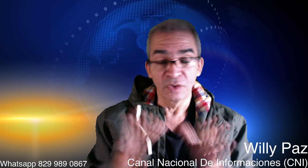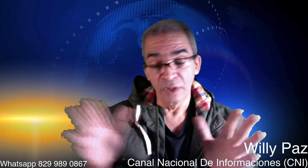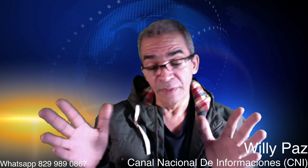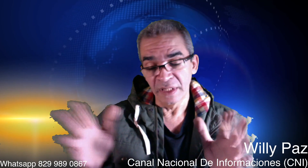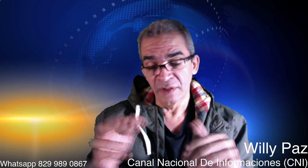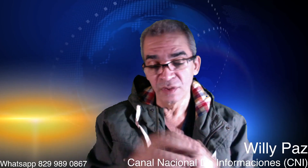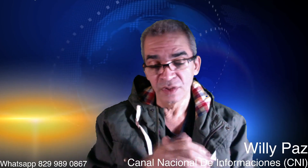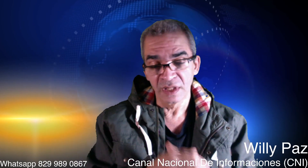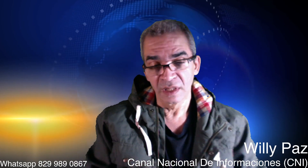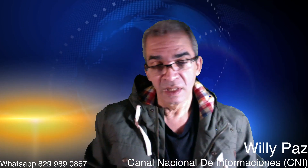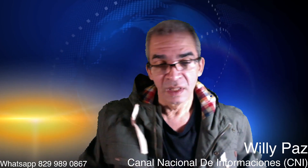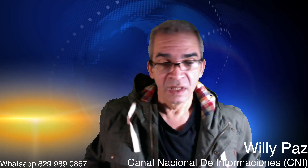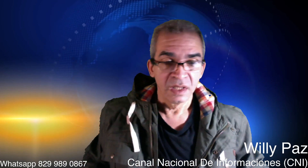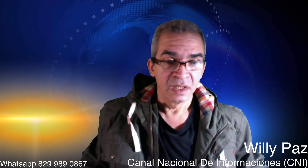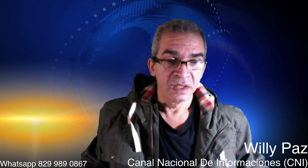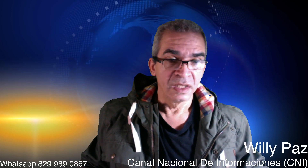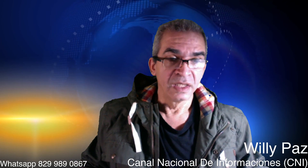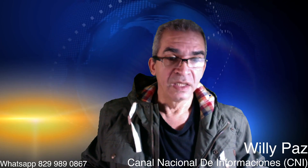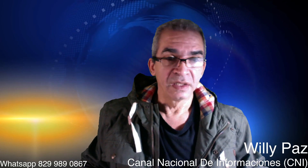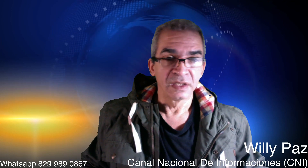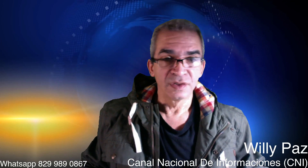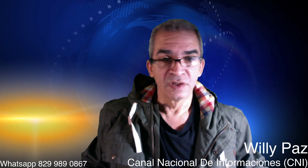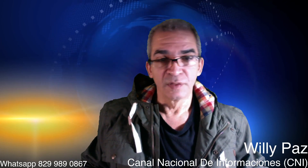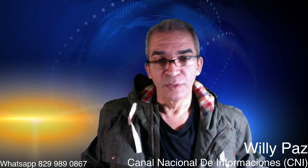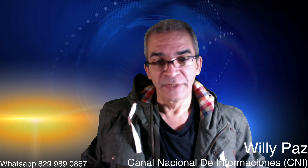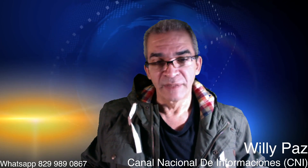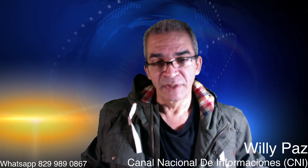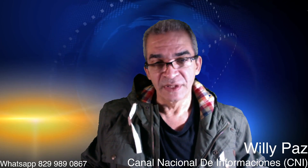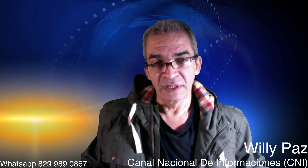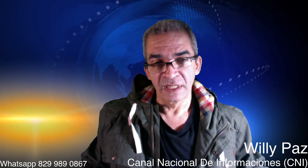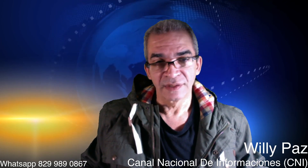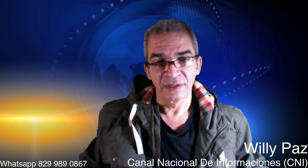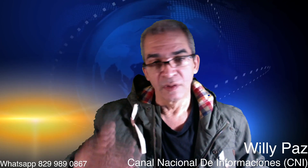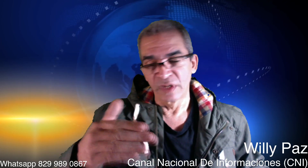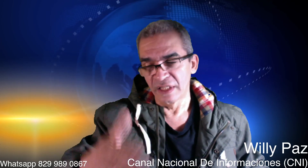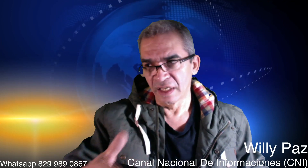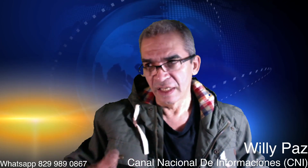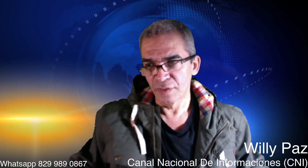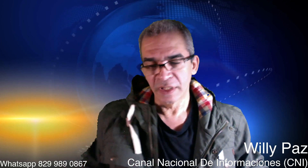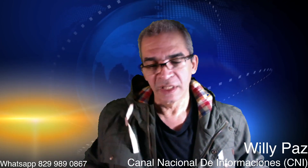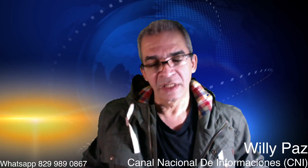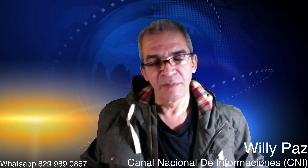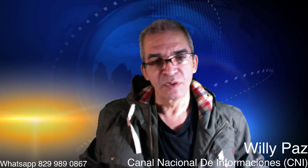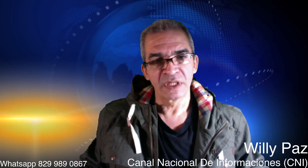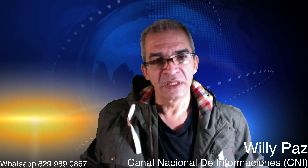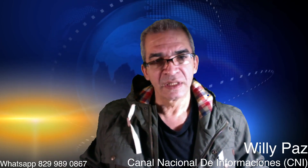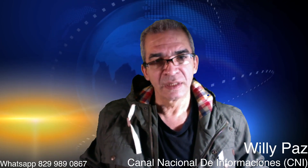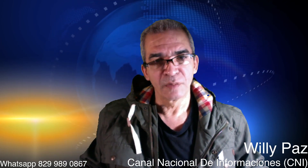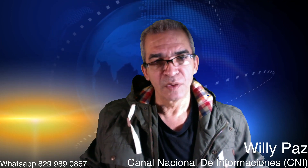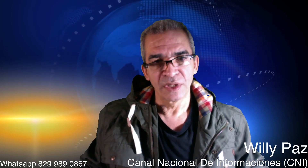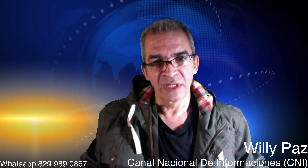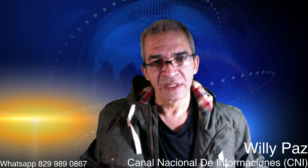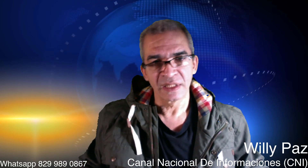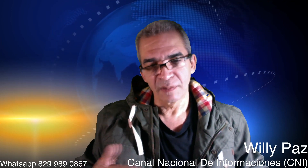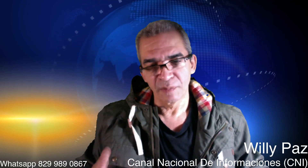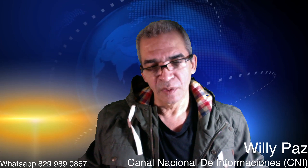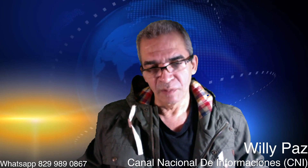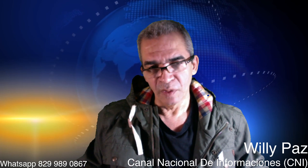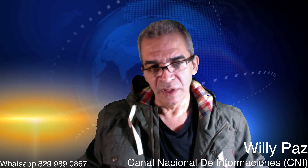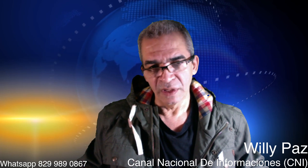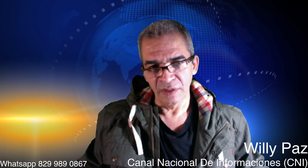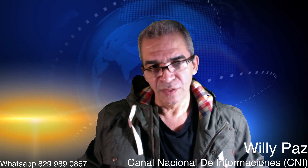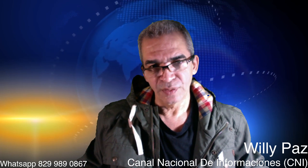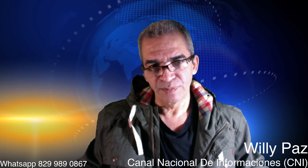Y todavía entonces tiene la intención de volver a presentarse. Y lo grande del caso es que aquí mucha gente apoya ese tipo